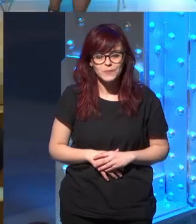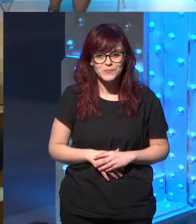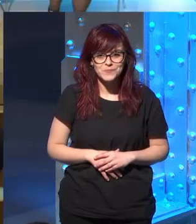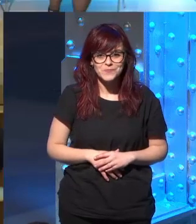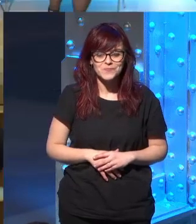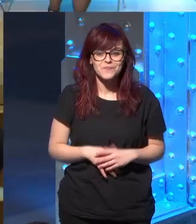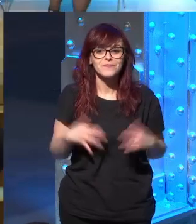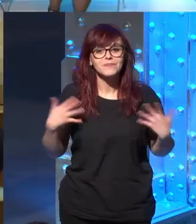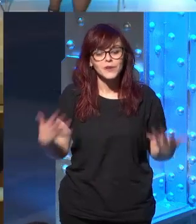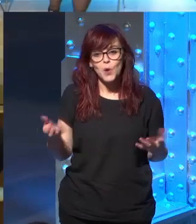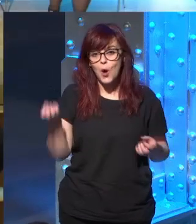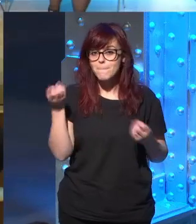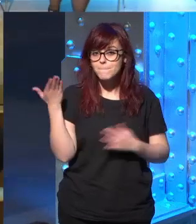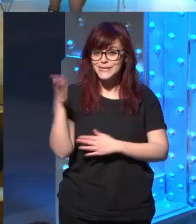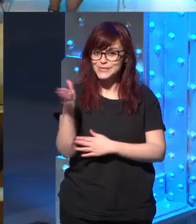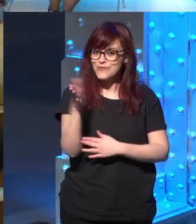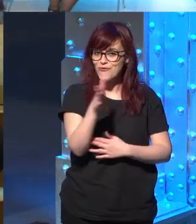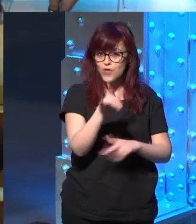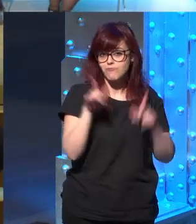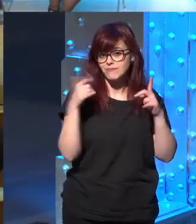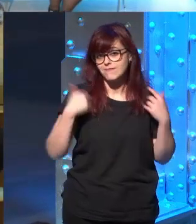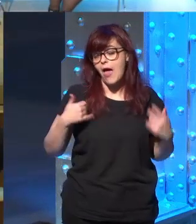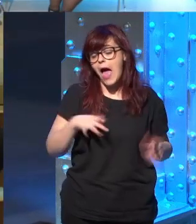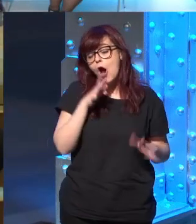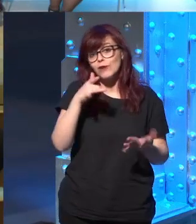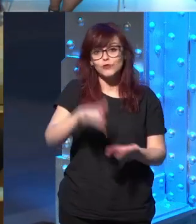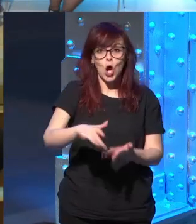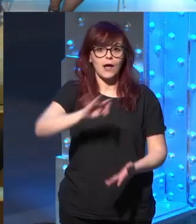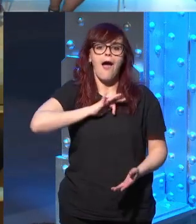hechas las presentaciones, ahora me toca a mí.